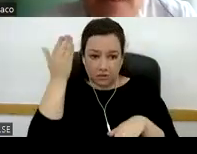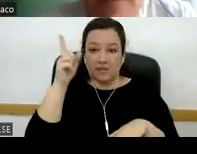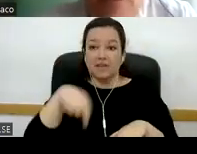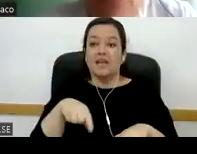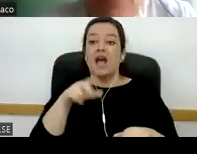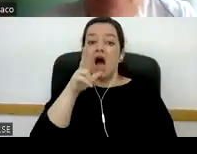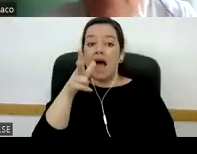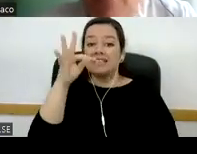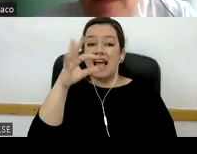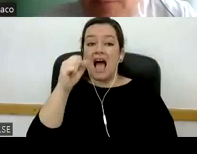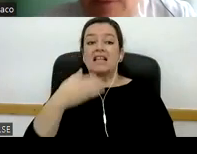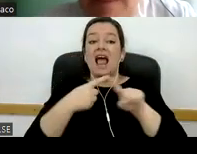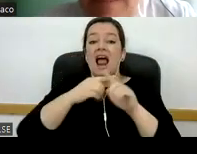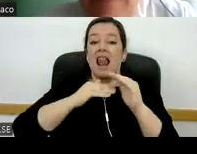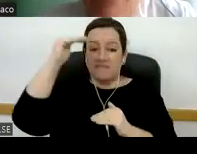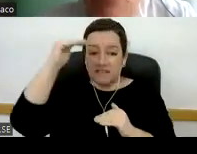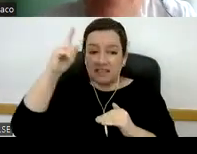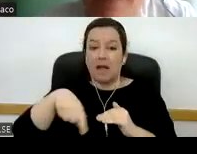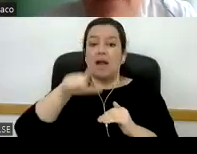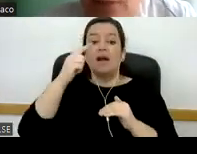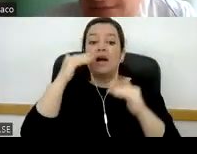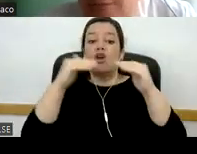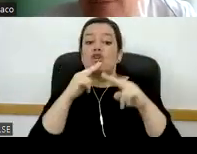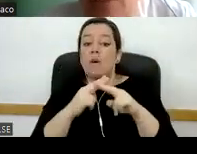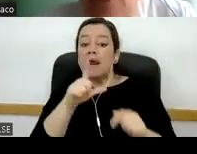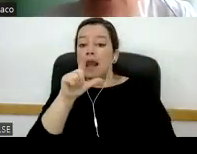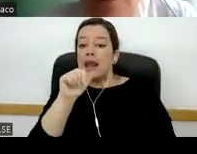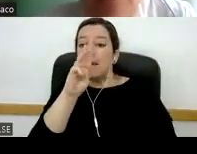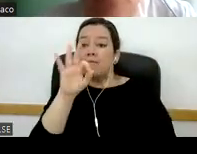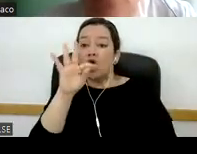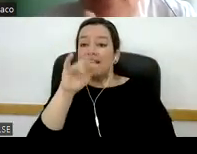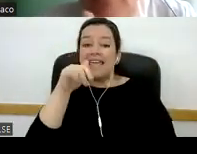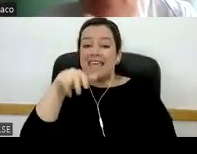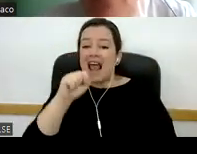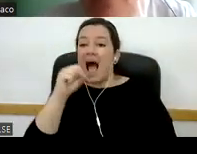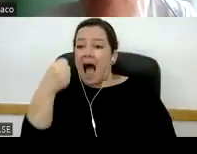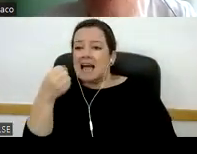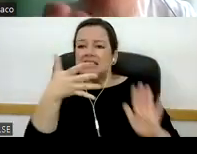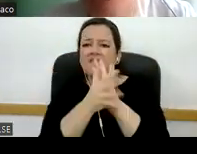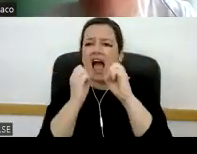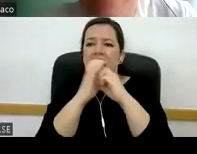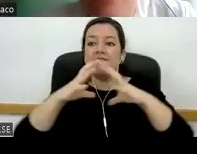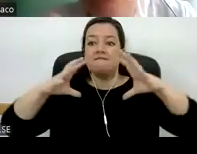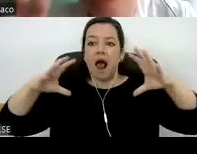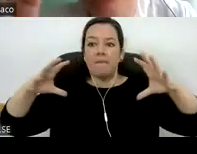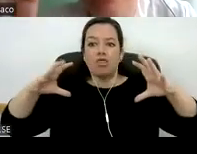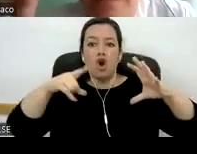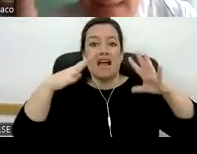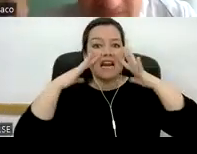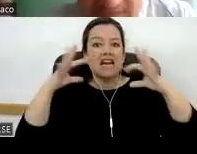de homocisteína o los niveles elevados de lipoproteína A, ambos son marcadores inflamatorios y veréis que son factores de riesgo muy